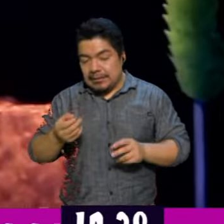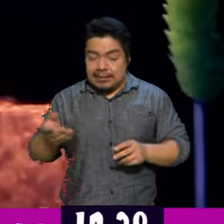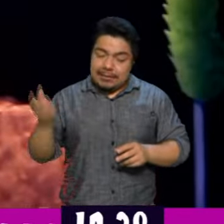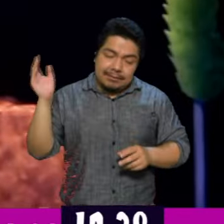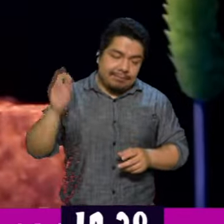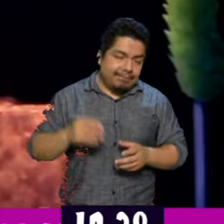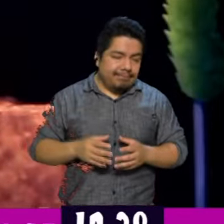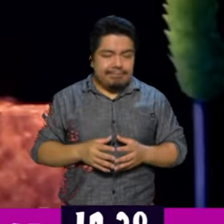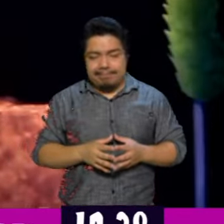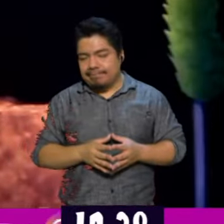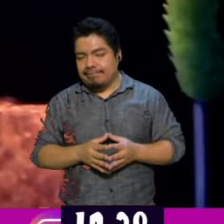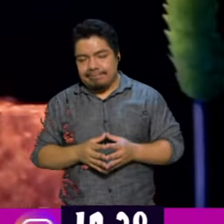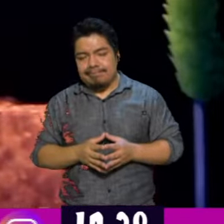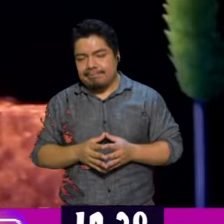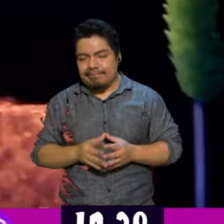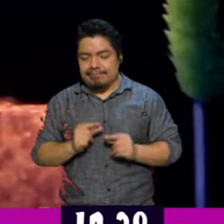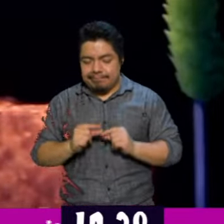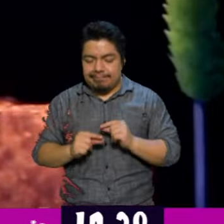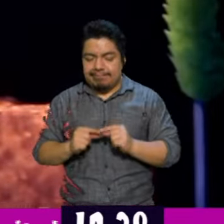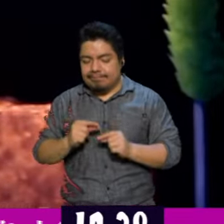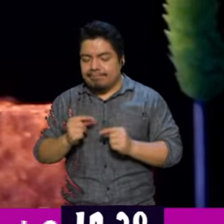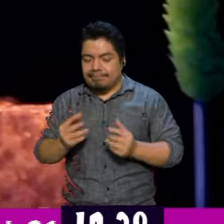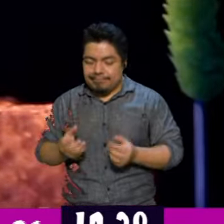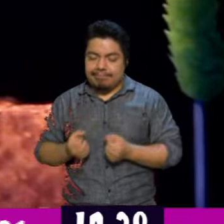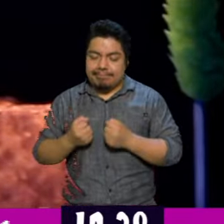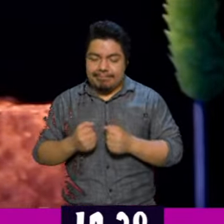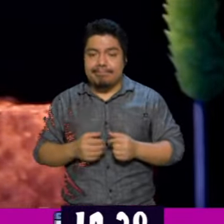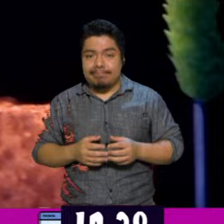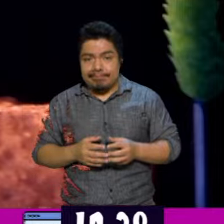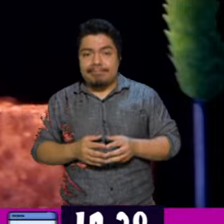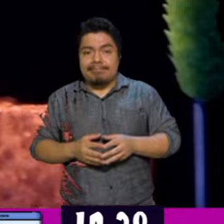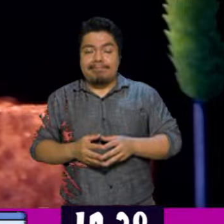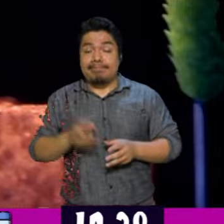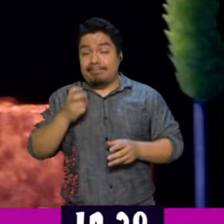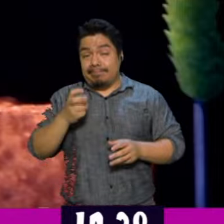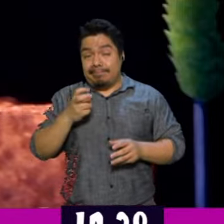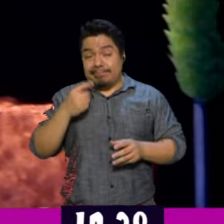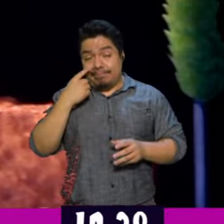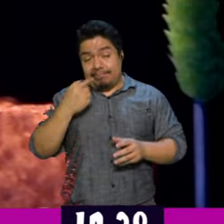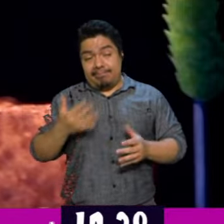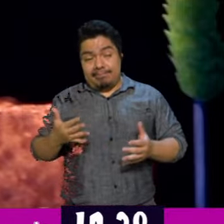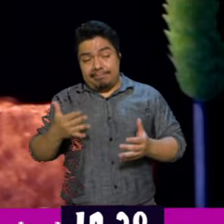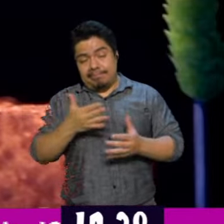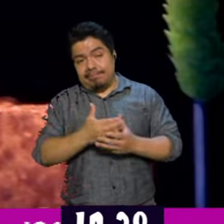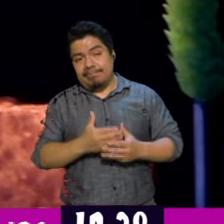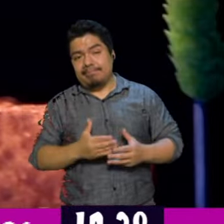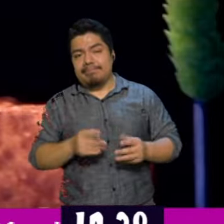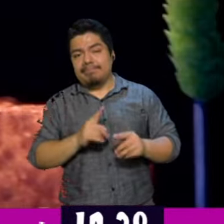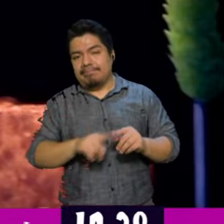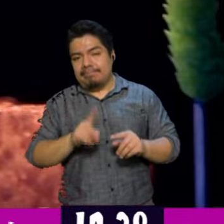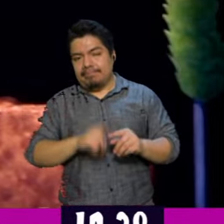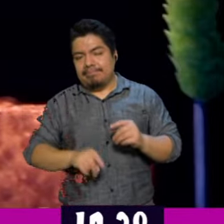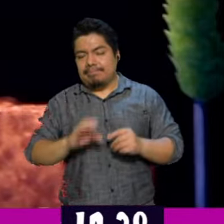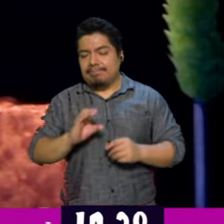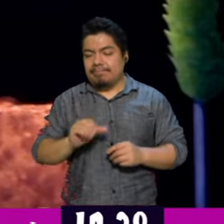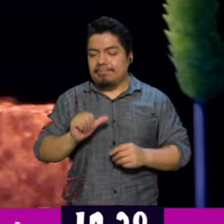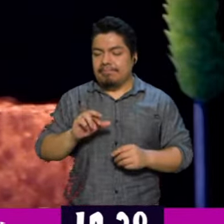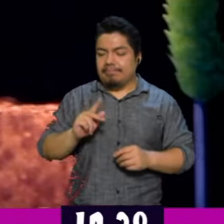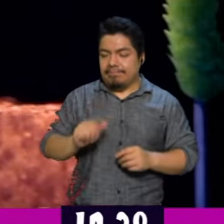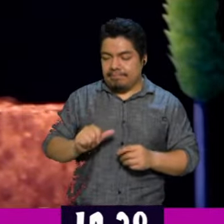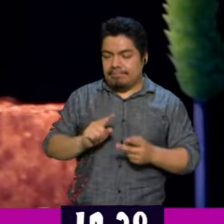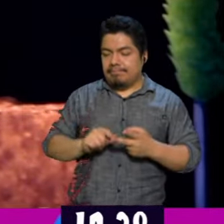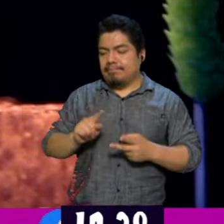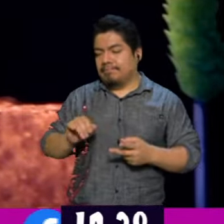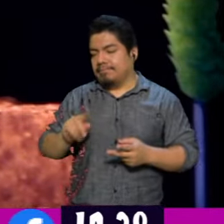pero afortunadamente está rescatando. Exactamente, justo lo que mencionan. Hablamos justo de la invasión del carpa y la tilapia, que son especies que no son nativas